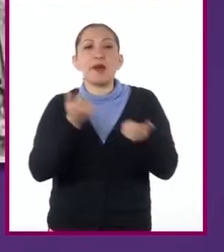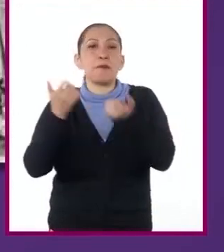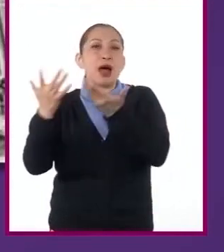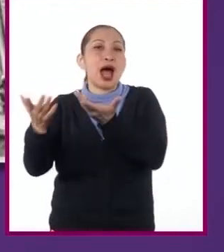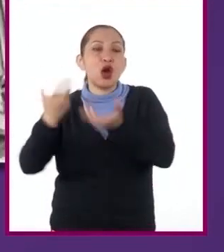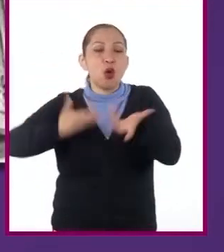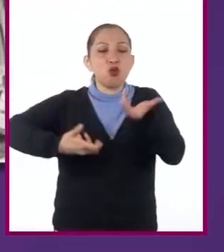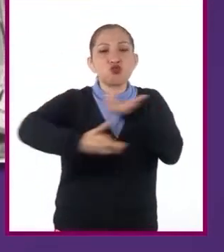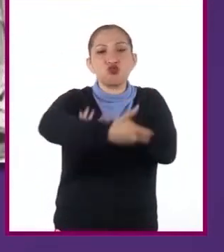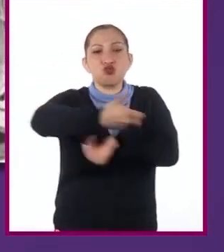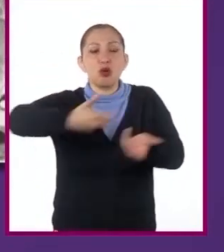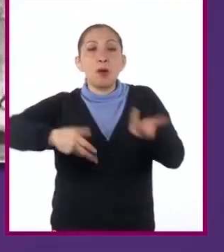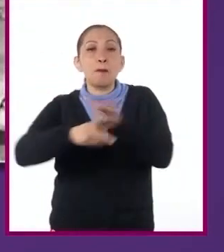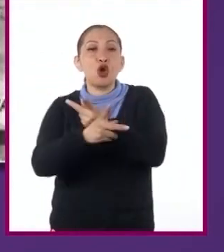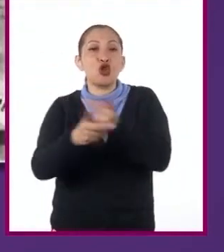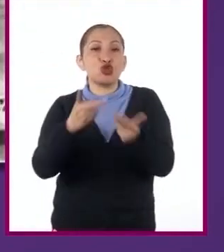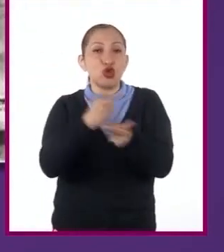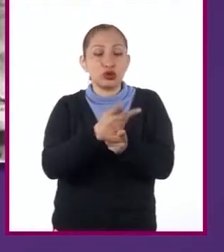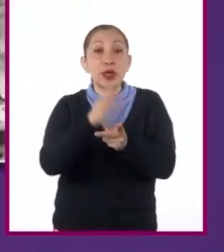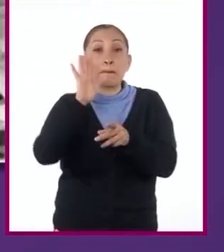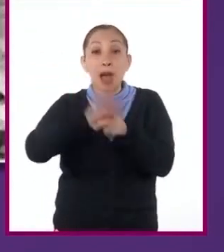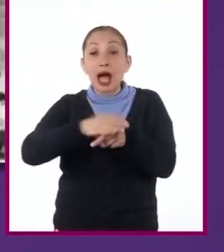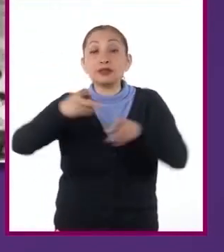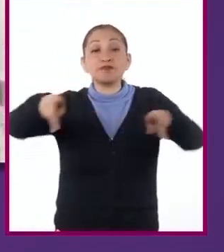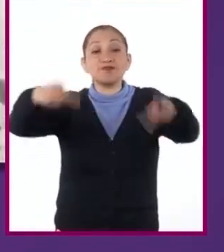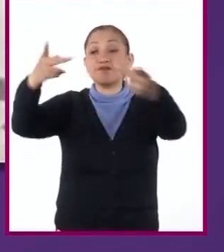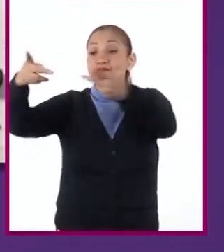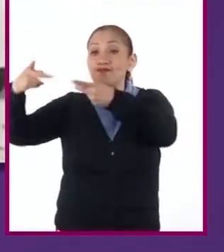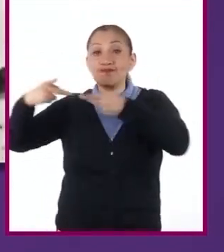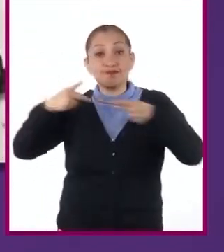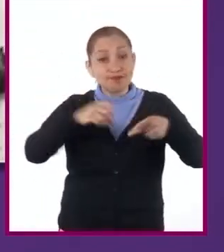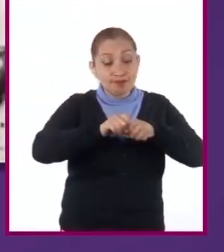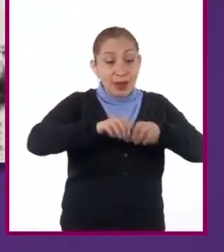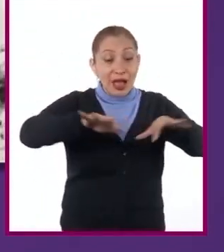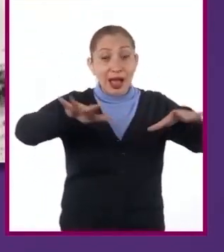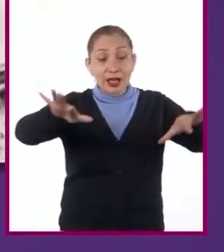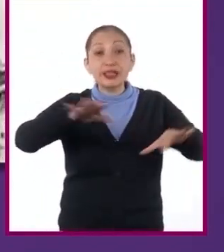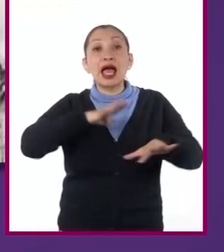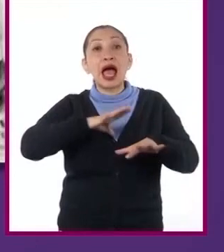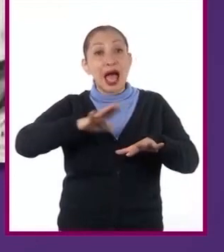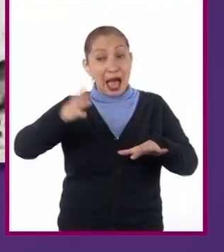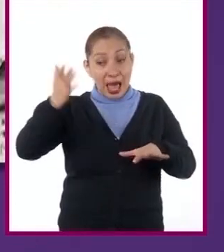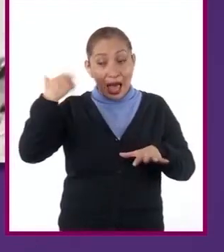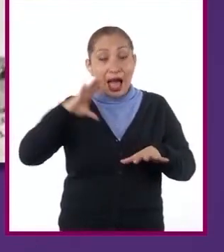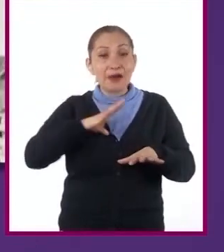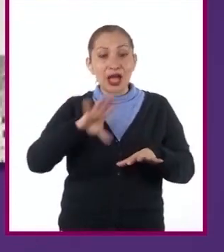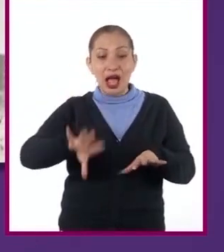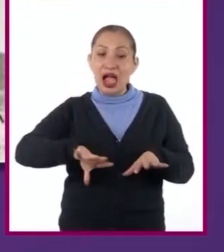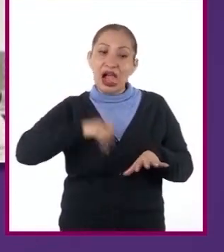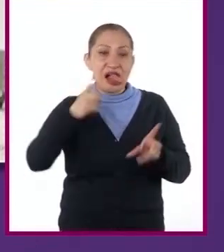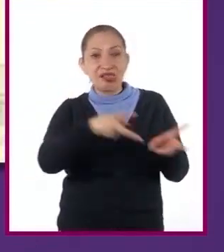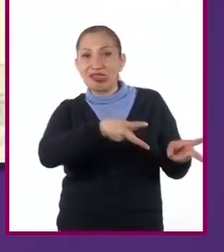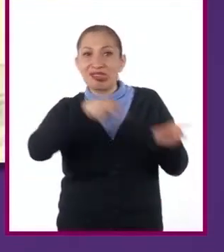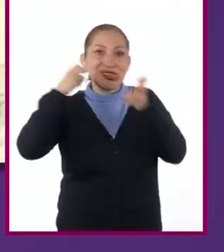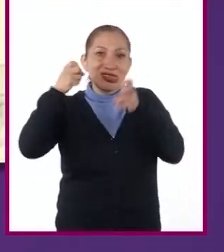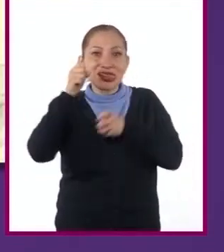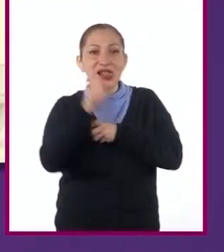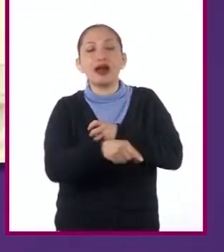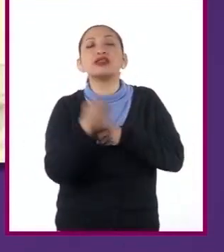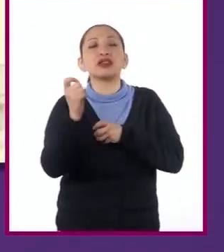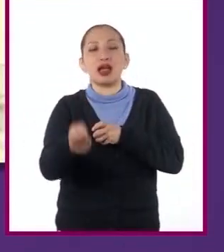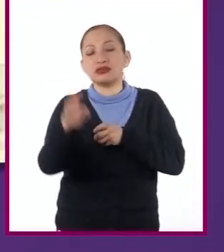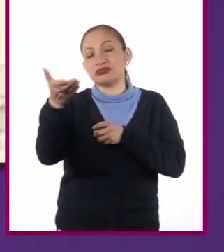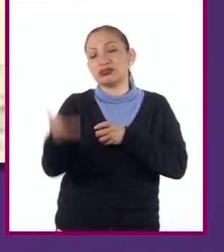e intercambiar productos y extender sus mercados. Y ya existían quienes se apropiaban de esas riquezas, o